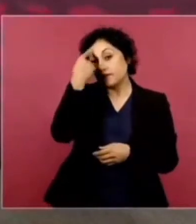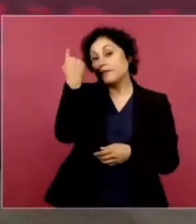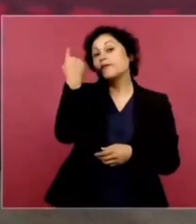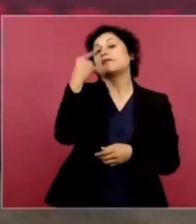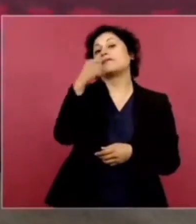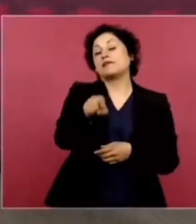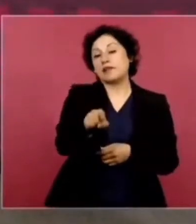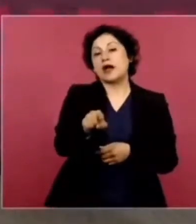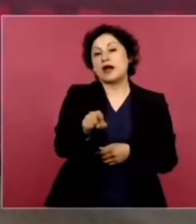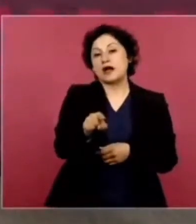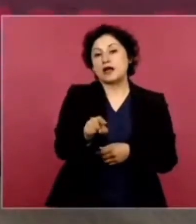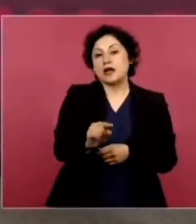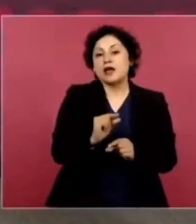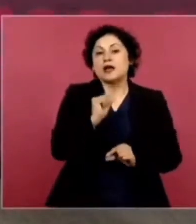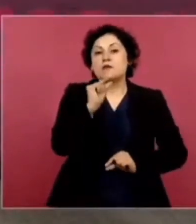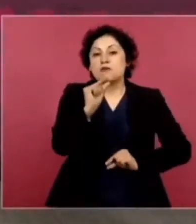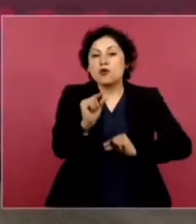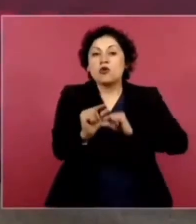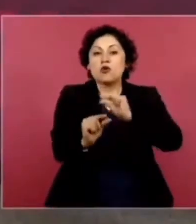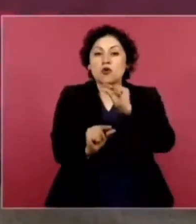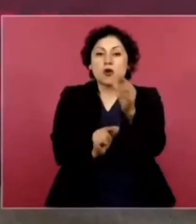ir venciendo